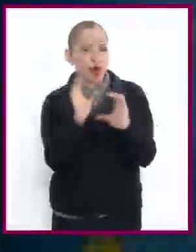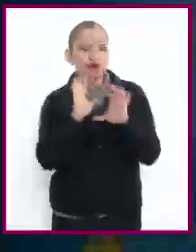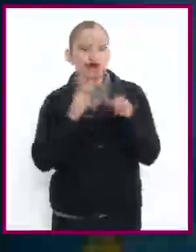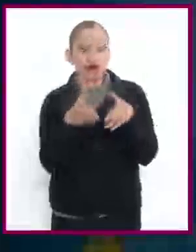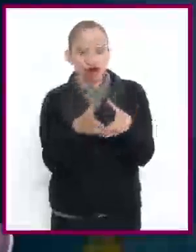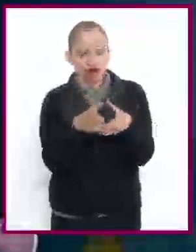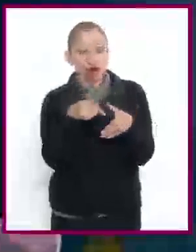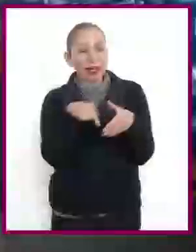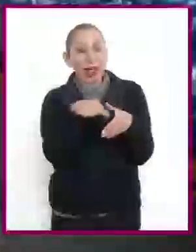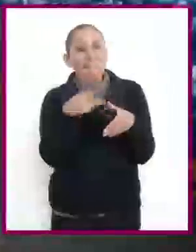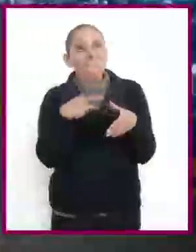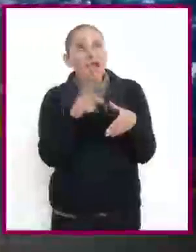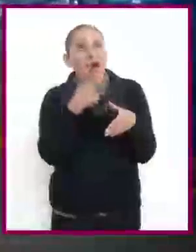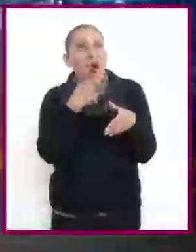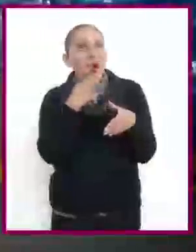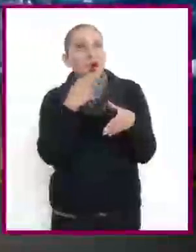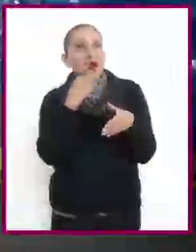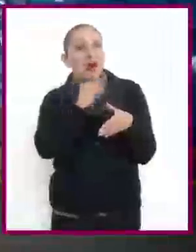país desarrollado como Holanda.